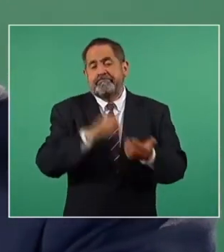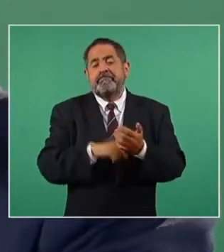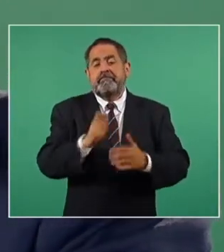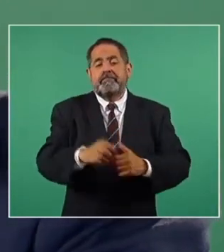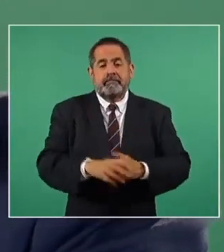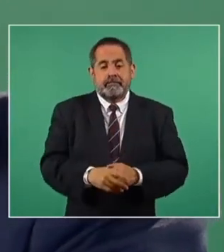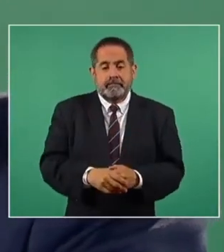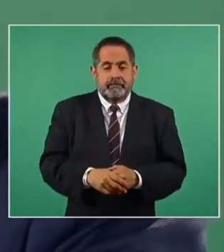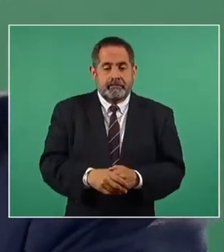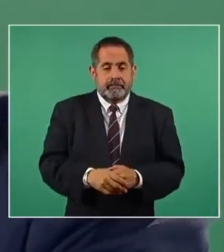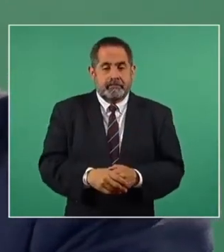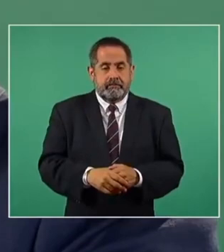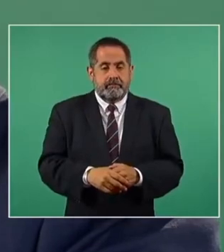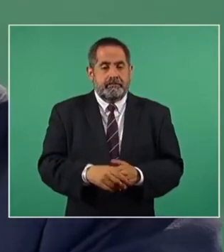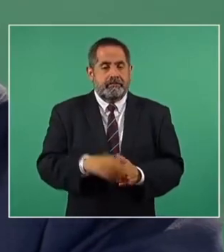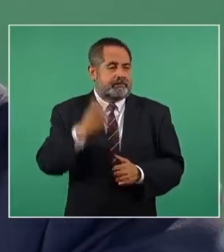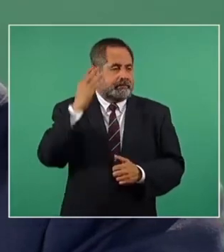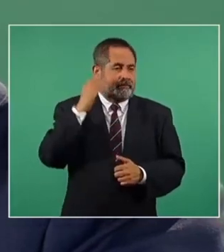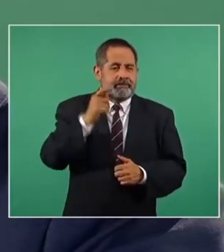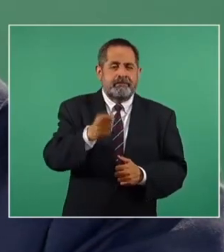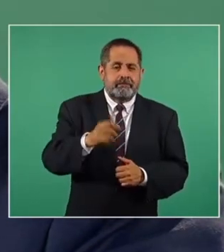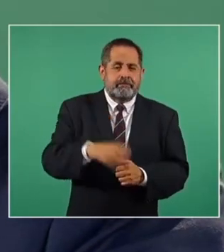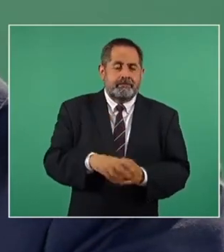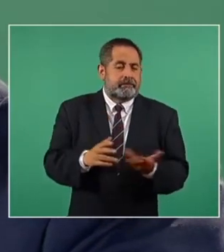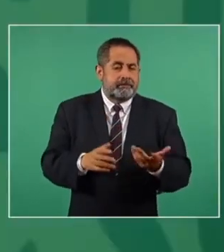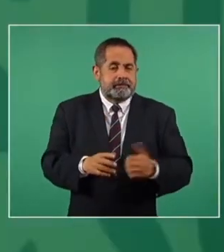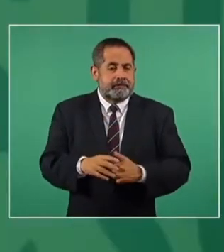puede que se compró gas